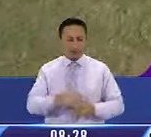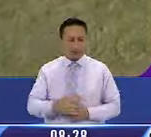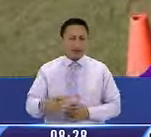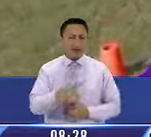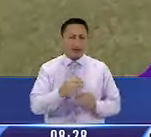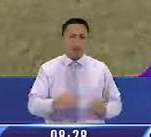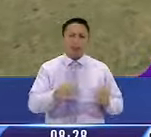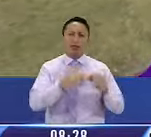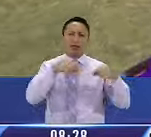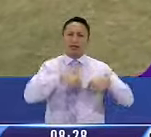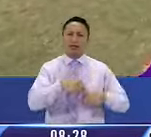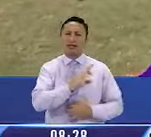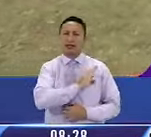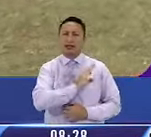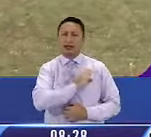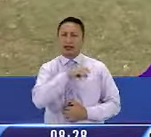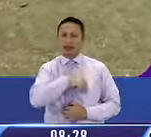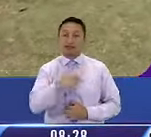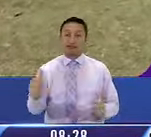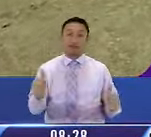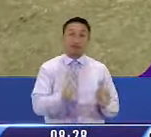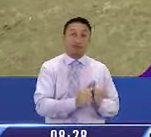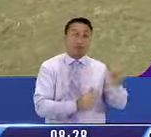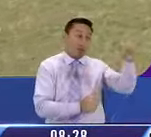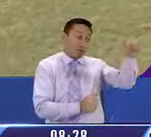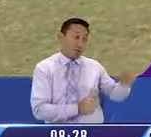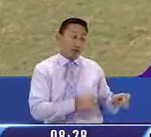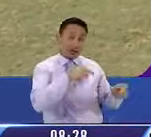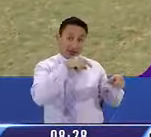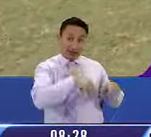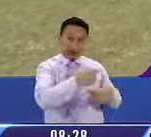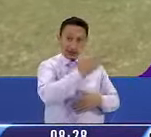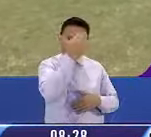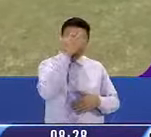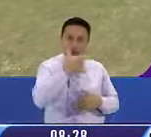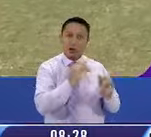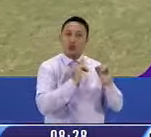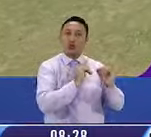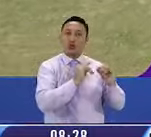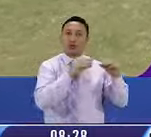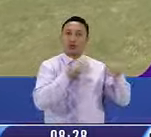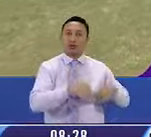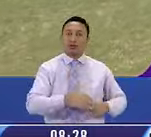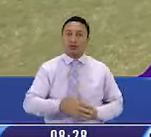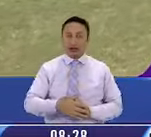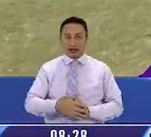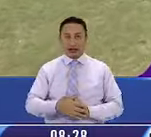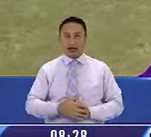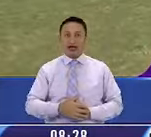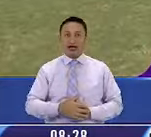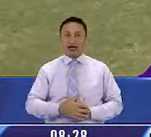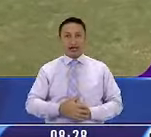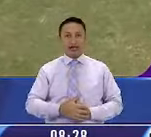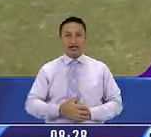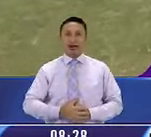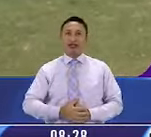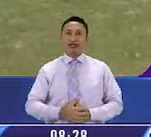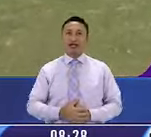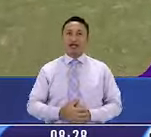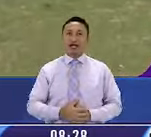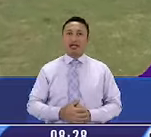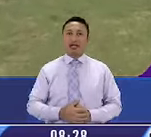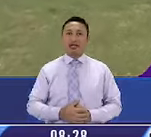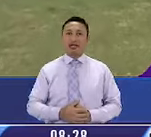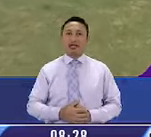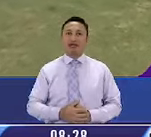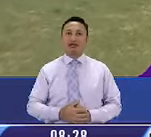las técnicas. Acá también nos acompaña uno de los agentes que es parte precisamente de los canes que son de la institución. Muy buenos días, bienvenido. A ver,